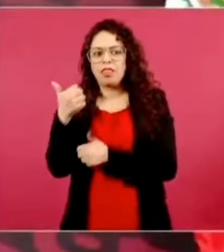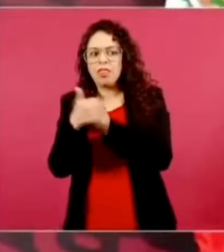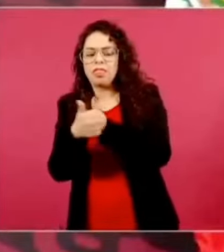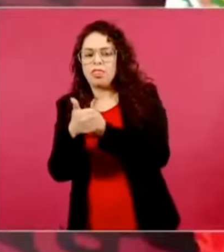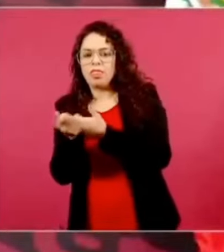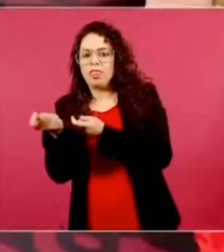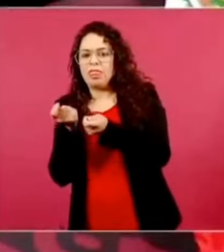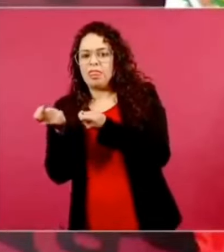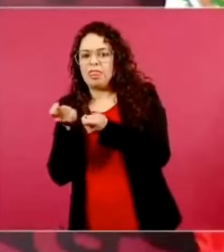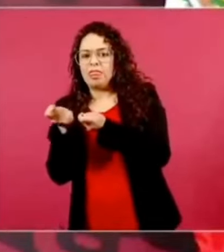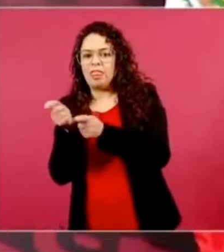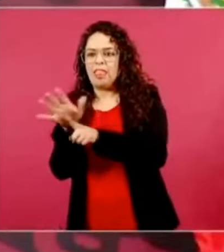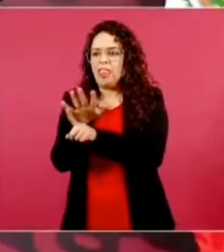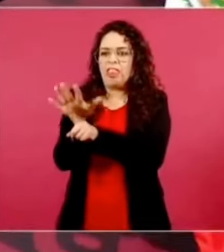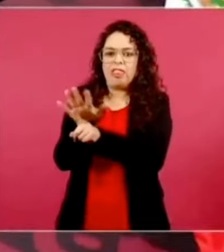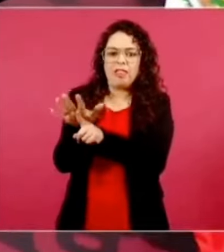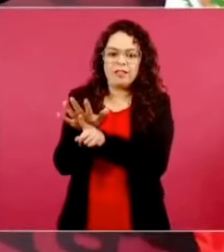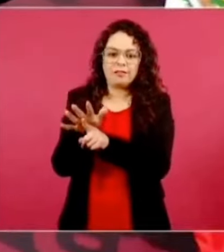Todo el aparato